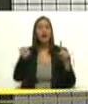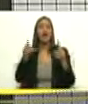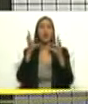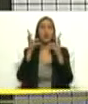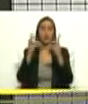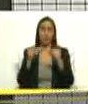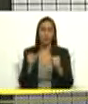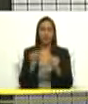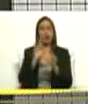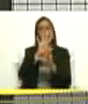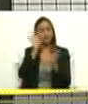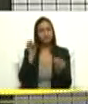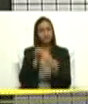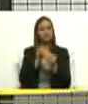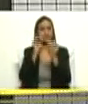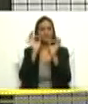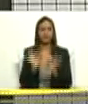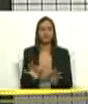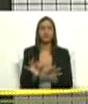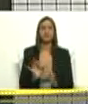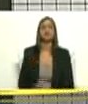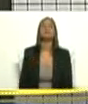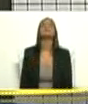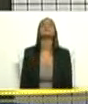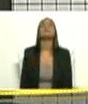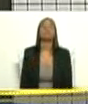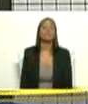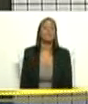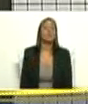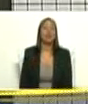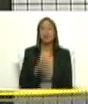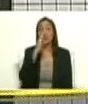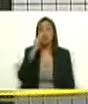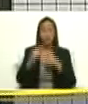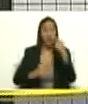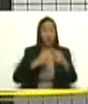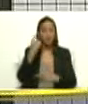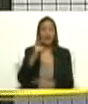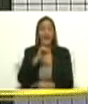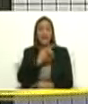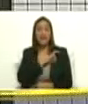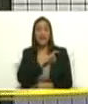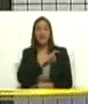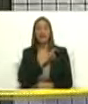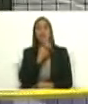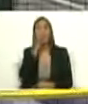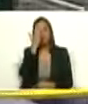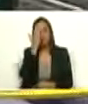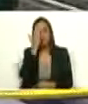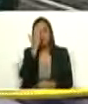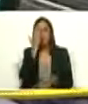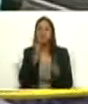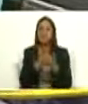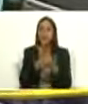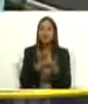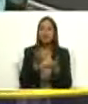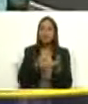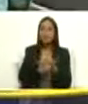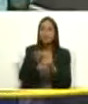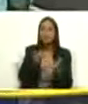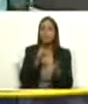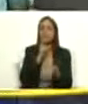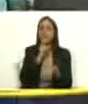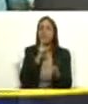concreto siempre los meses de enero y febrero son difíciles todos los años este año ha sido bueno